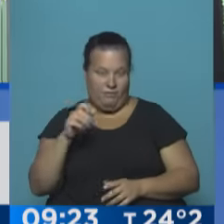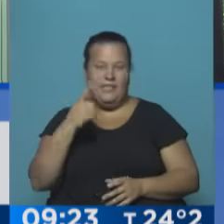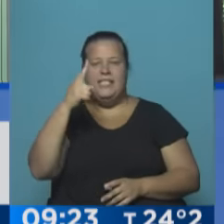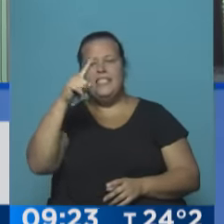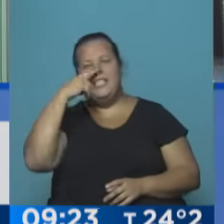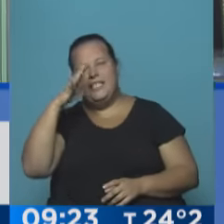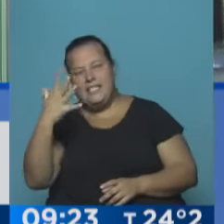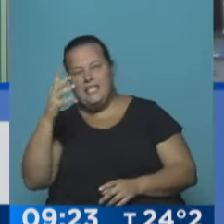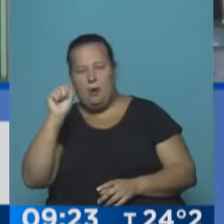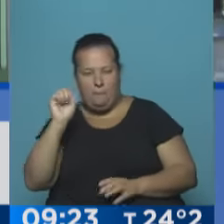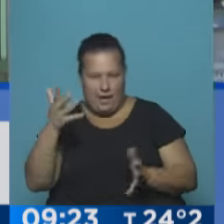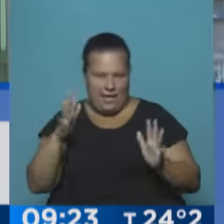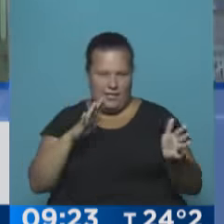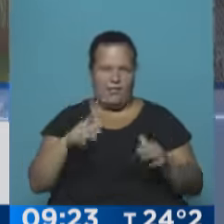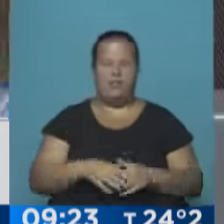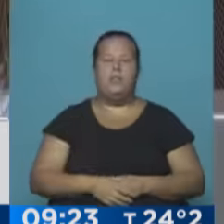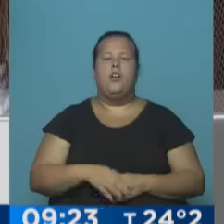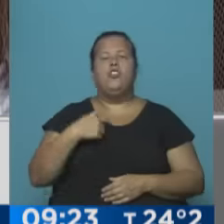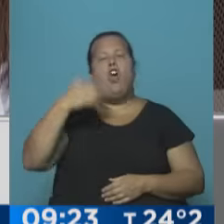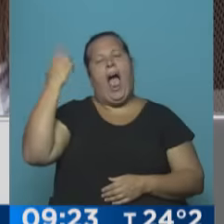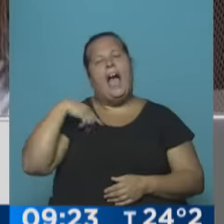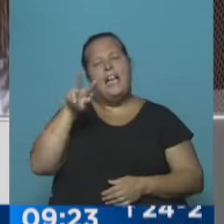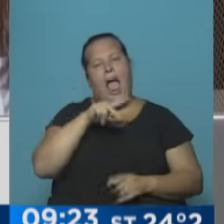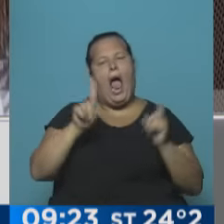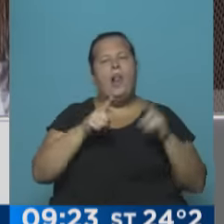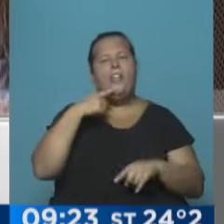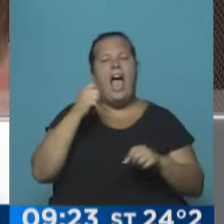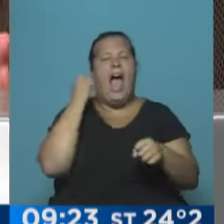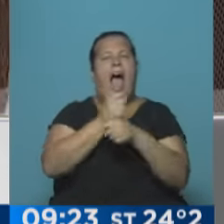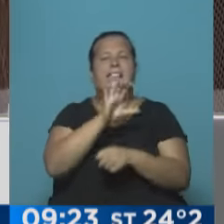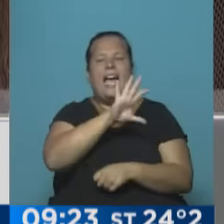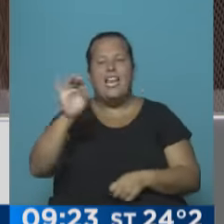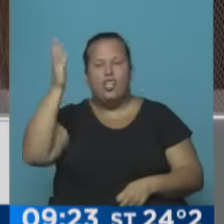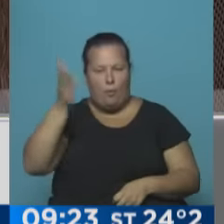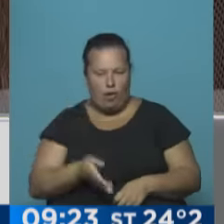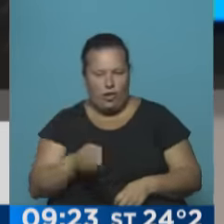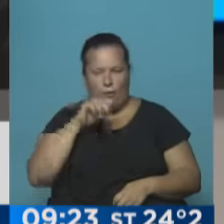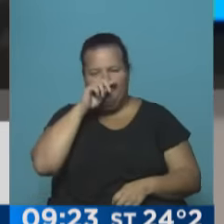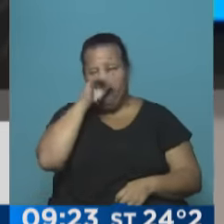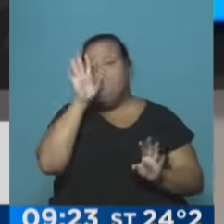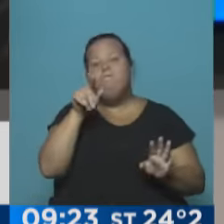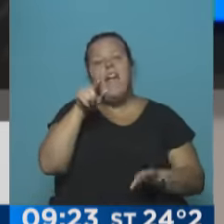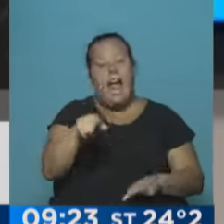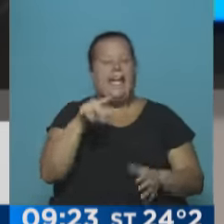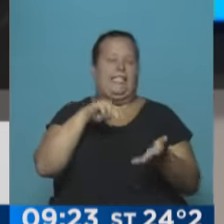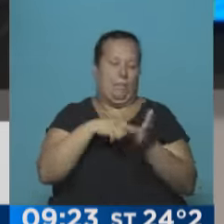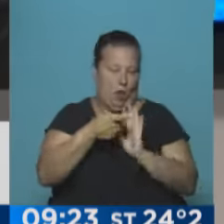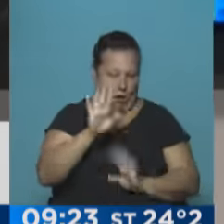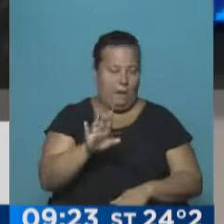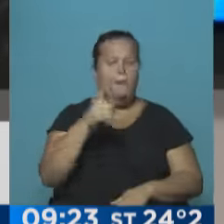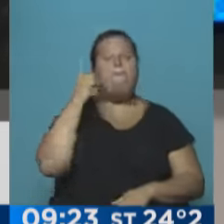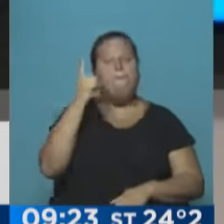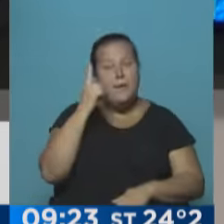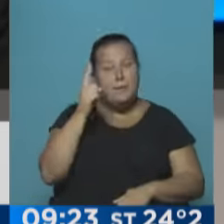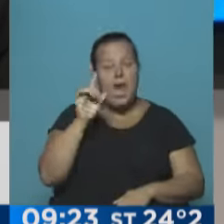175 pesos yo ayer leía por ejemplo algunos que decían hasta 5% aumento bueno Ah ahí está ahí está el tema diamos en